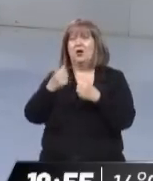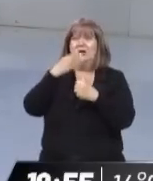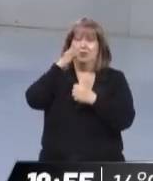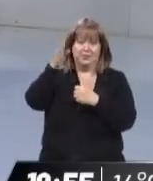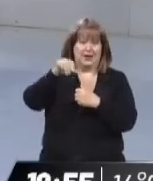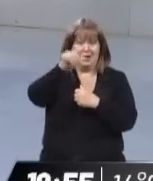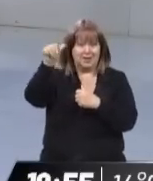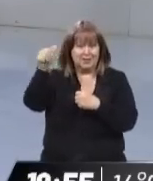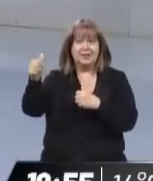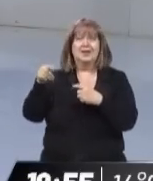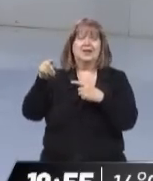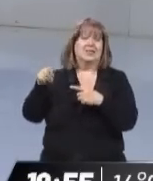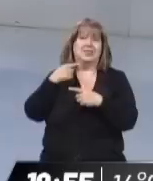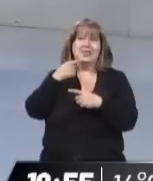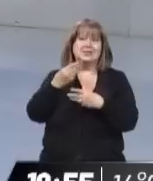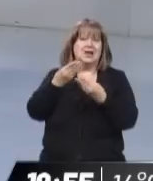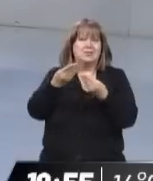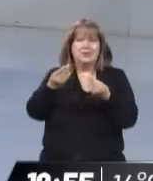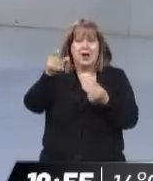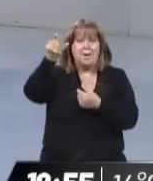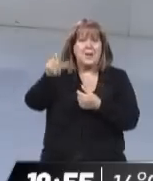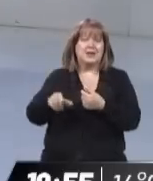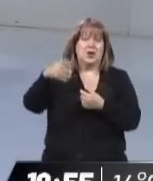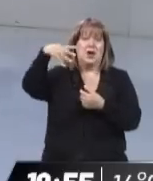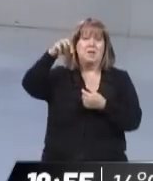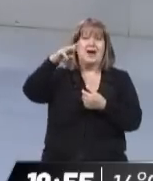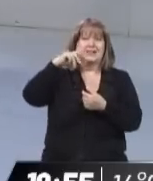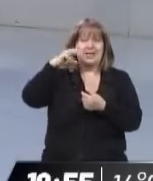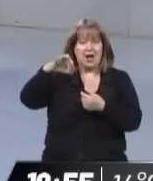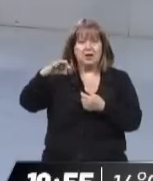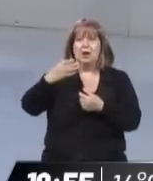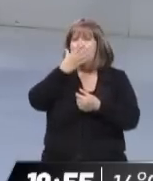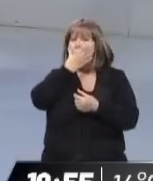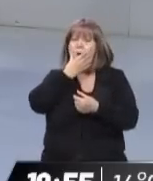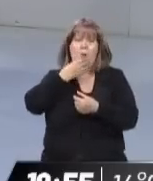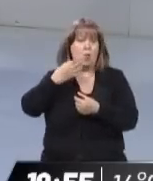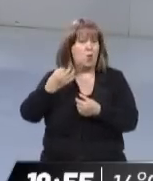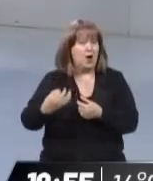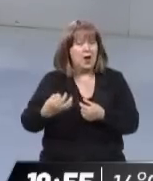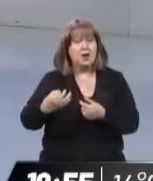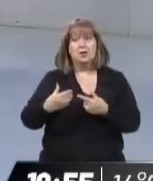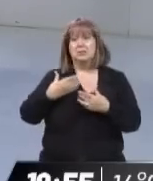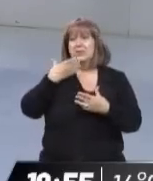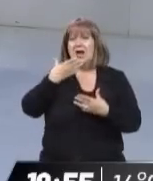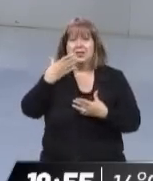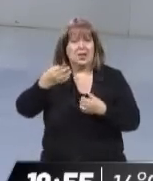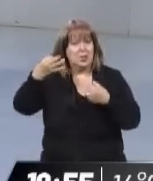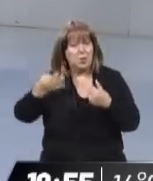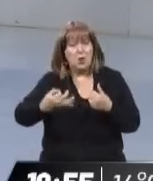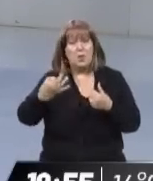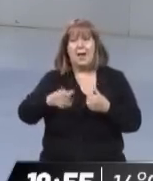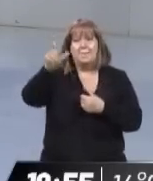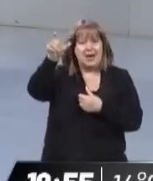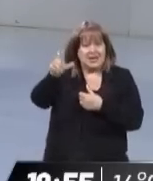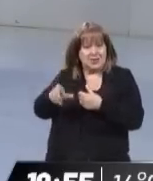y todos diciendo lo mismo, la calidad y el don de gente que tenía Marciano, ¿no? Bueno, y a los fanáticos de sus canciones que se están recién sumando ahora a nuestro noticiero,